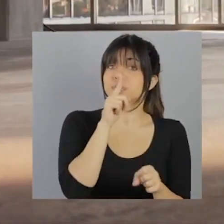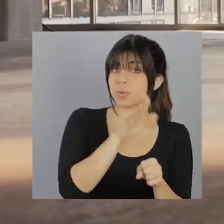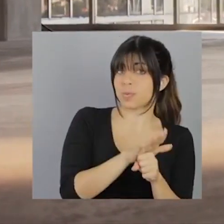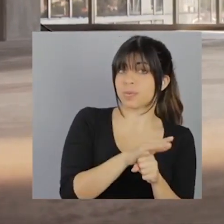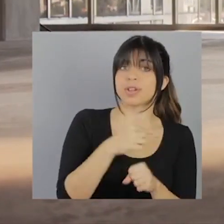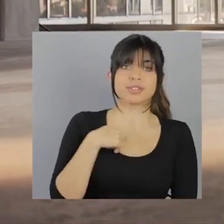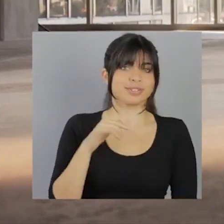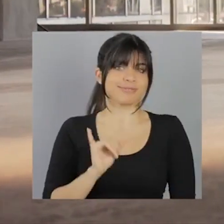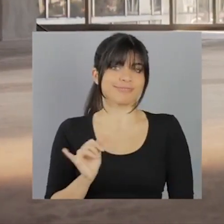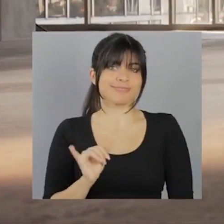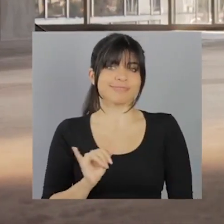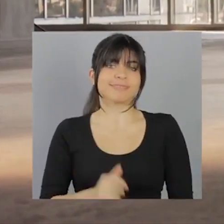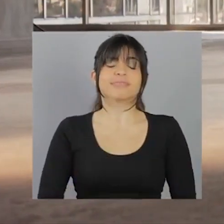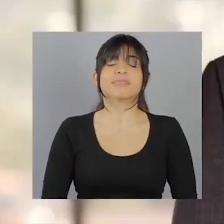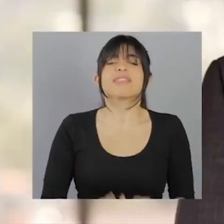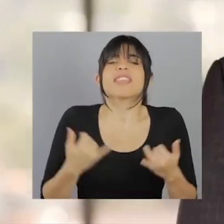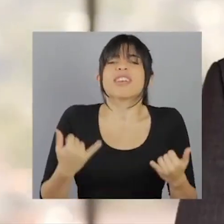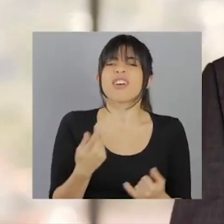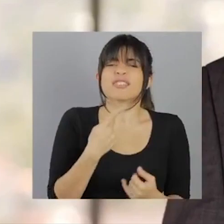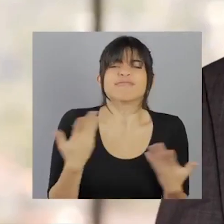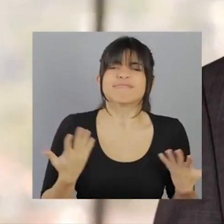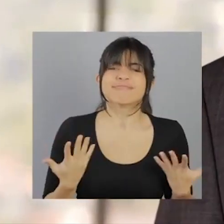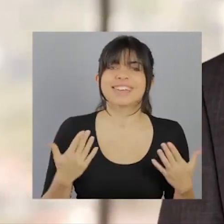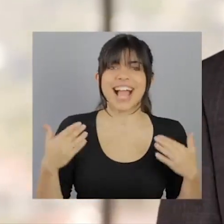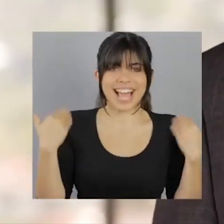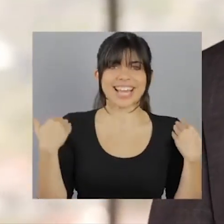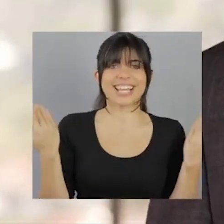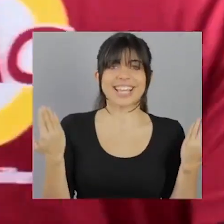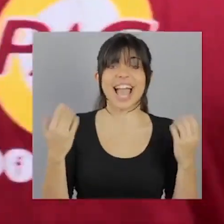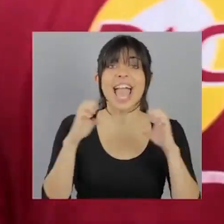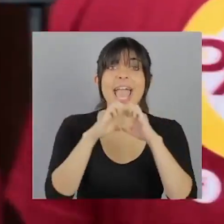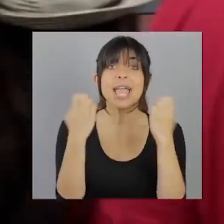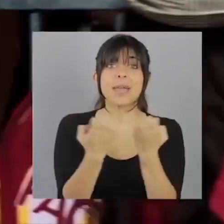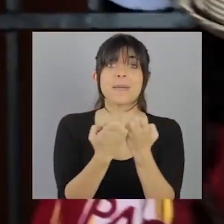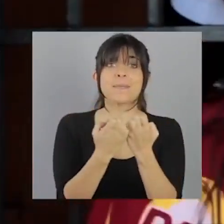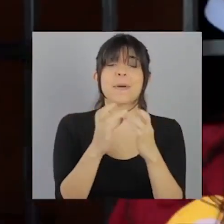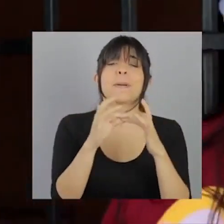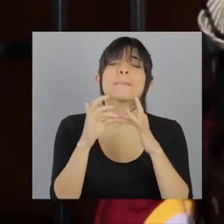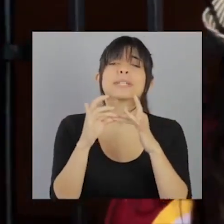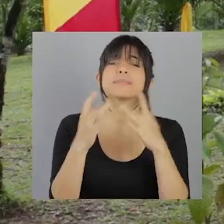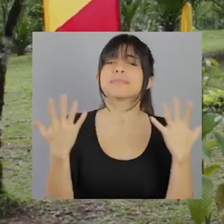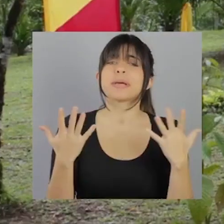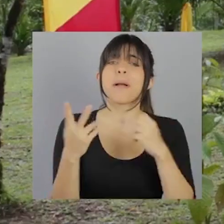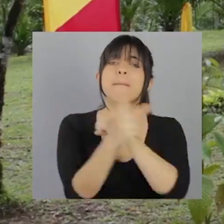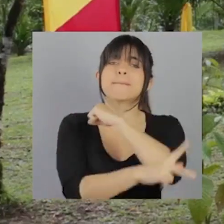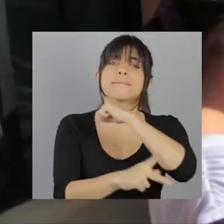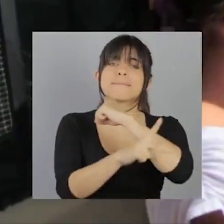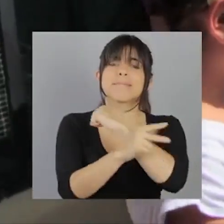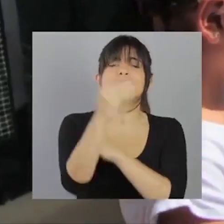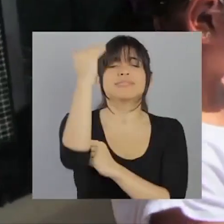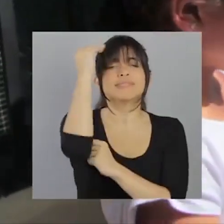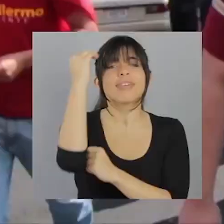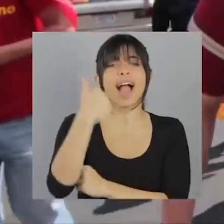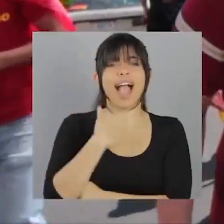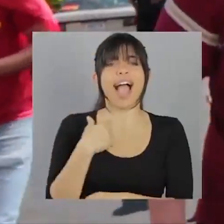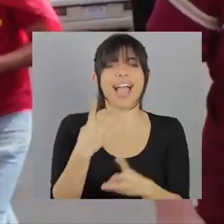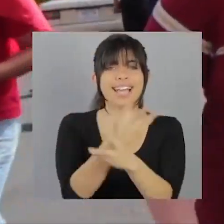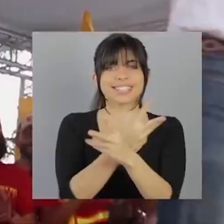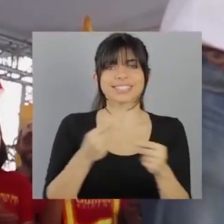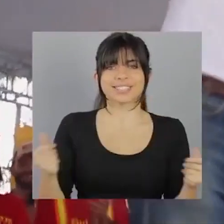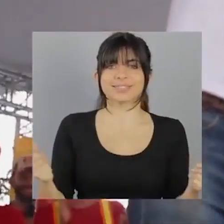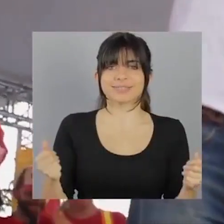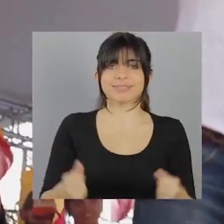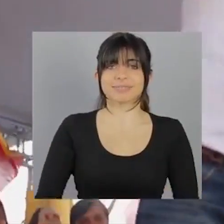Usted hizo su tarea y yo la mía. Hoy somos alegría, un equipo y sobre todo un país que sabe que existe una